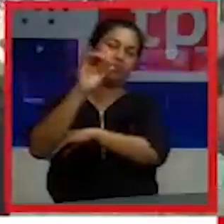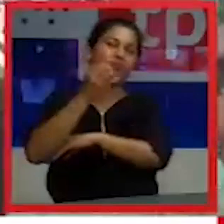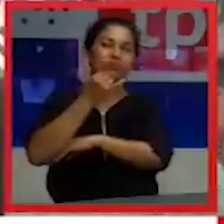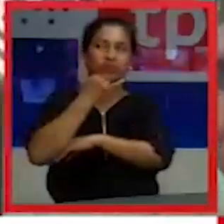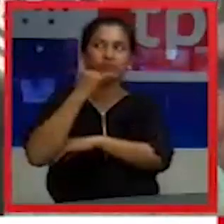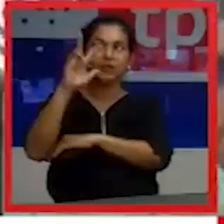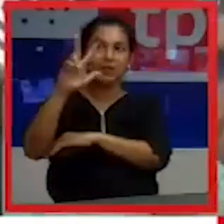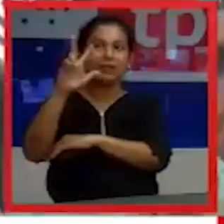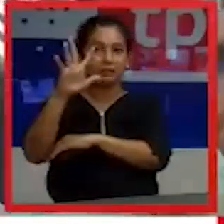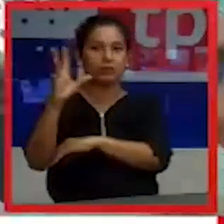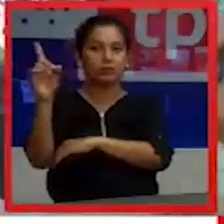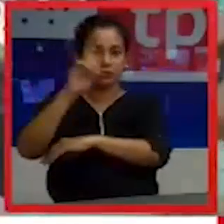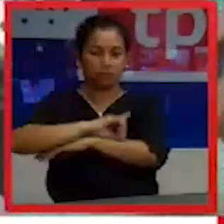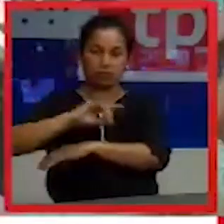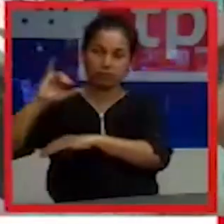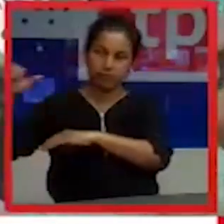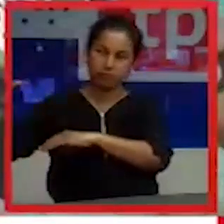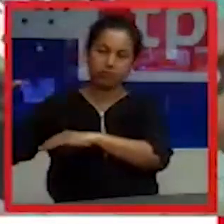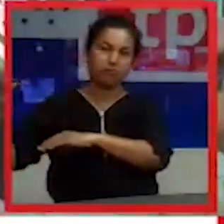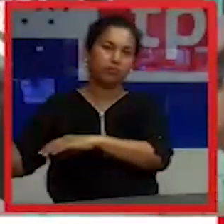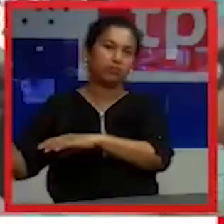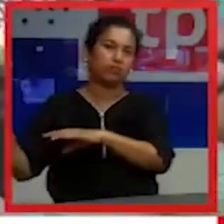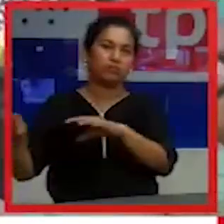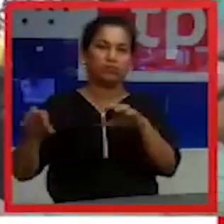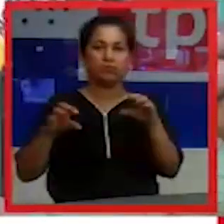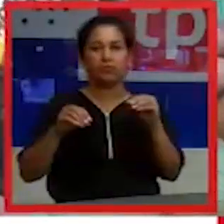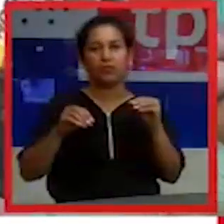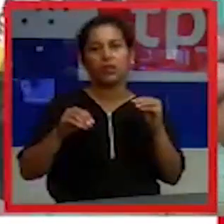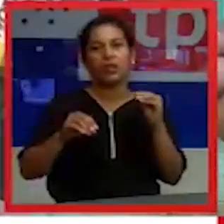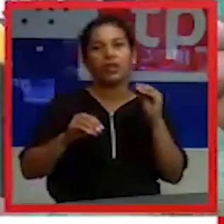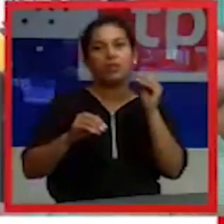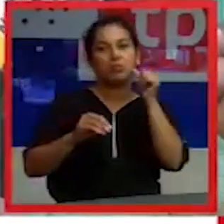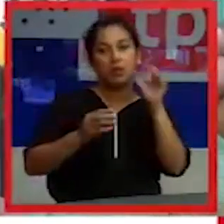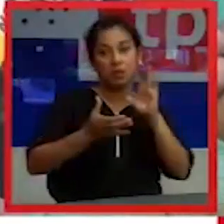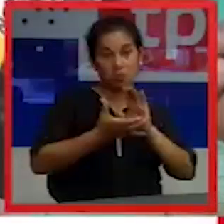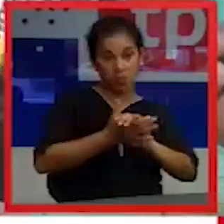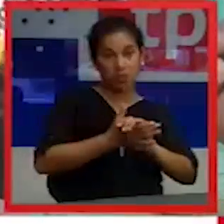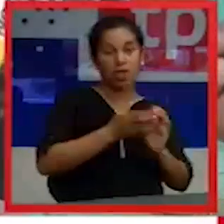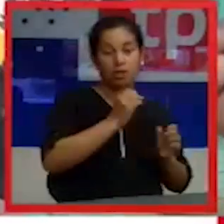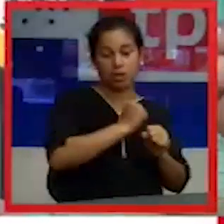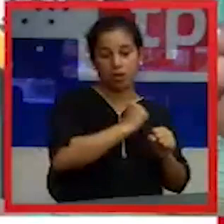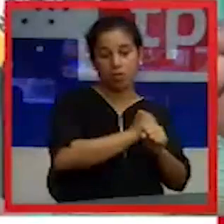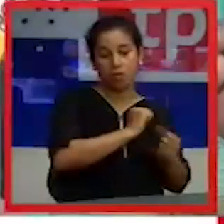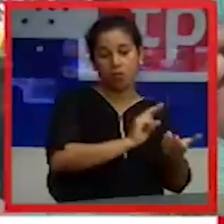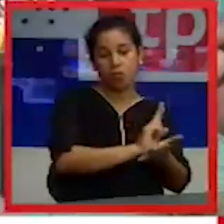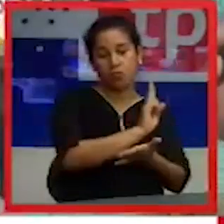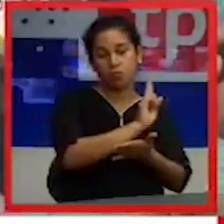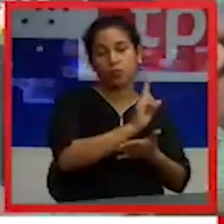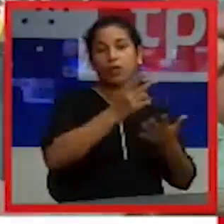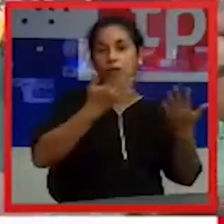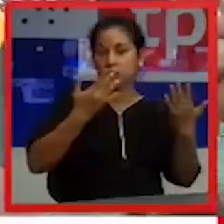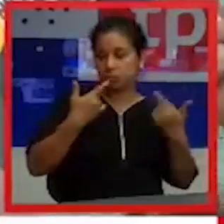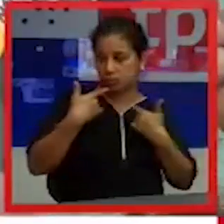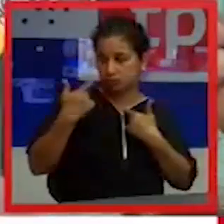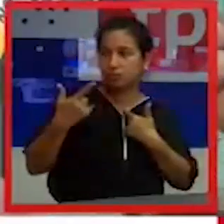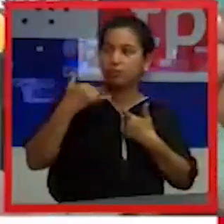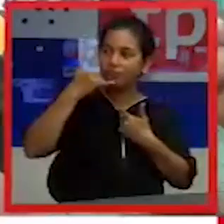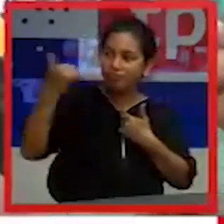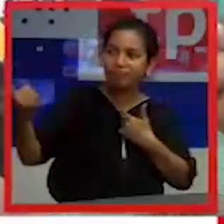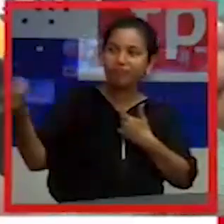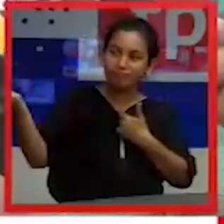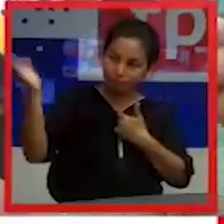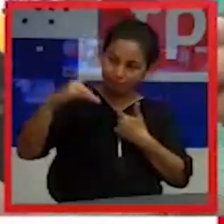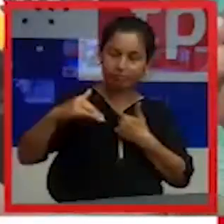¿no? Y como la universidad comenzó mi mujer trabaja en la universidad, y la llamaron que iba a empezar y, bueno,